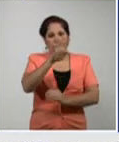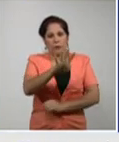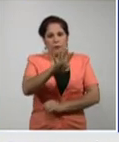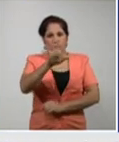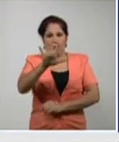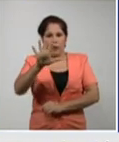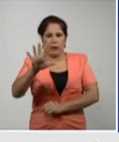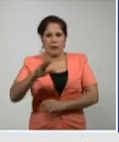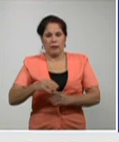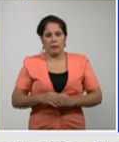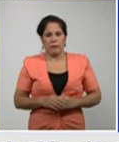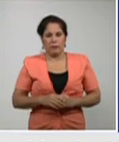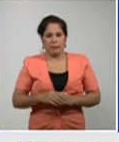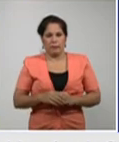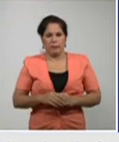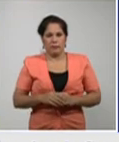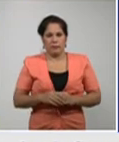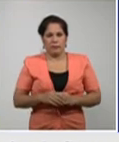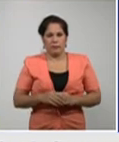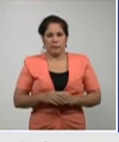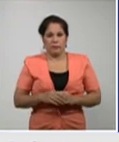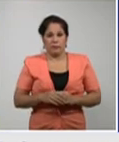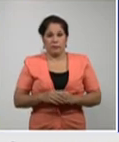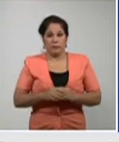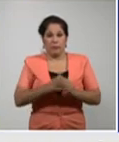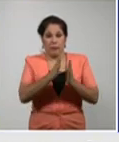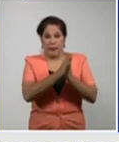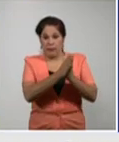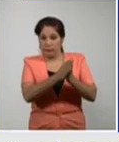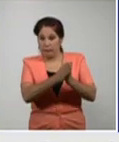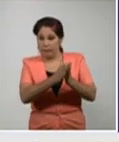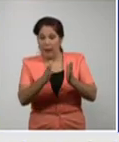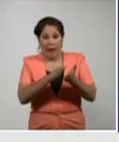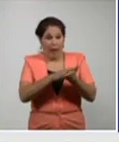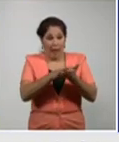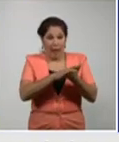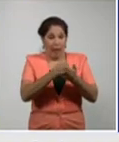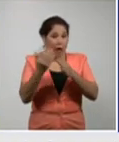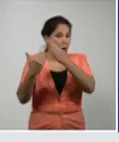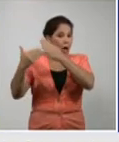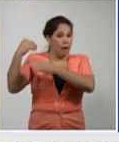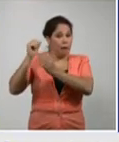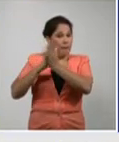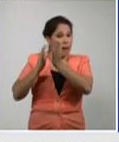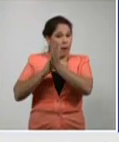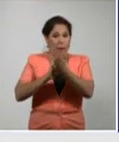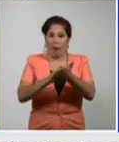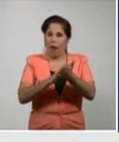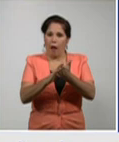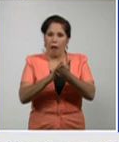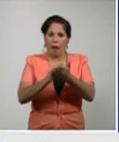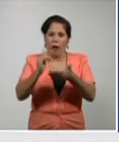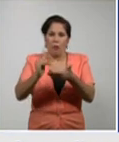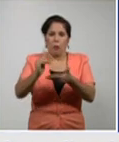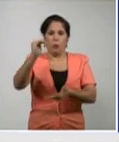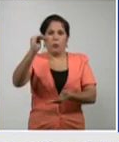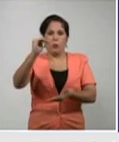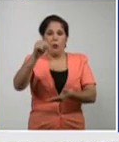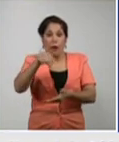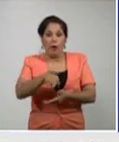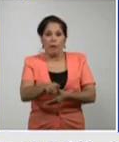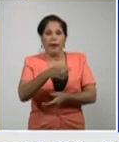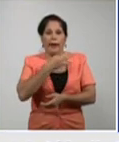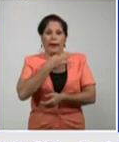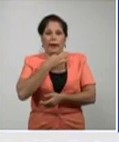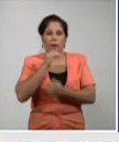5.445 durante toda la pandemia. Ninguno de los meses ha tenido una cifra tan elevada,